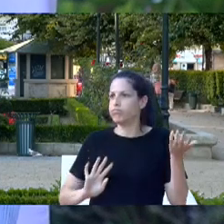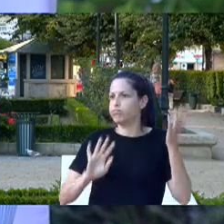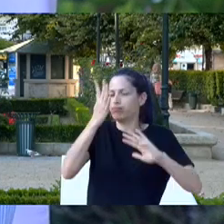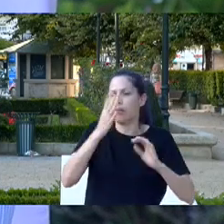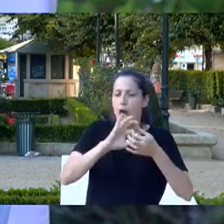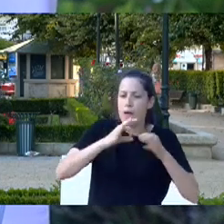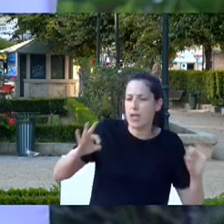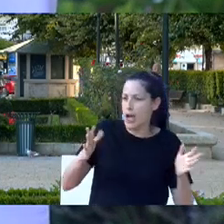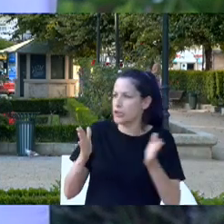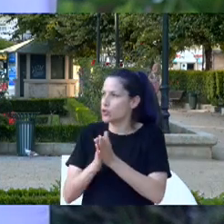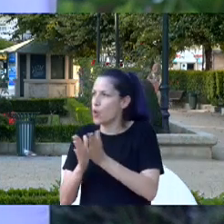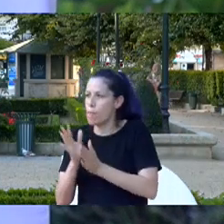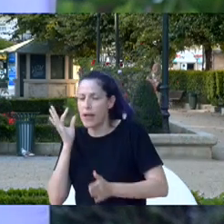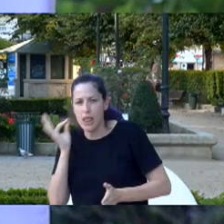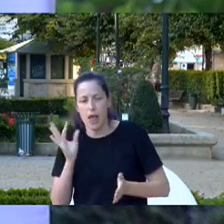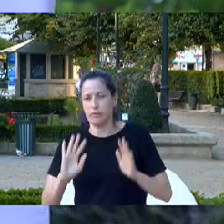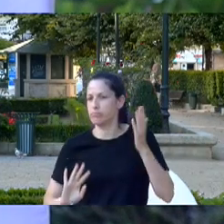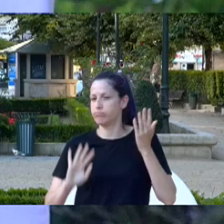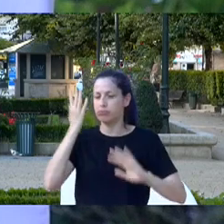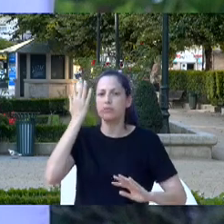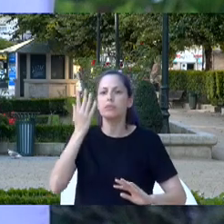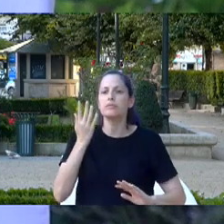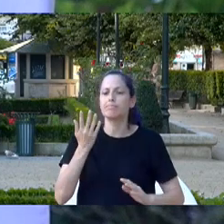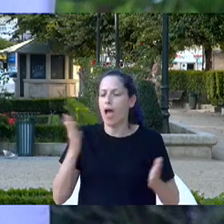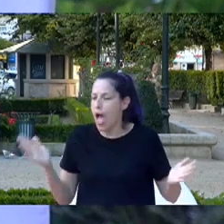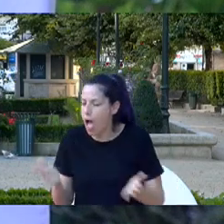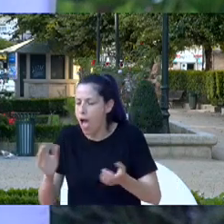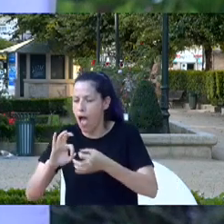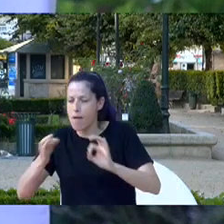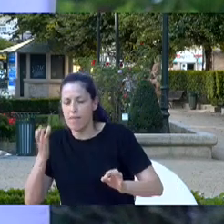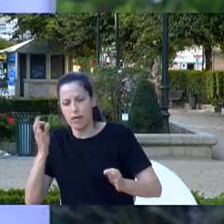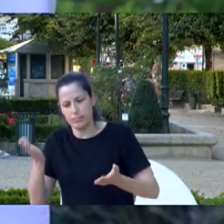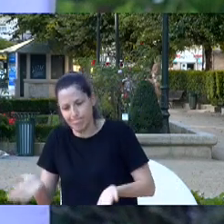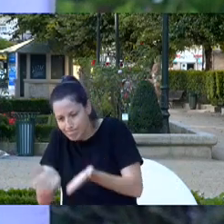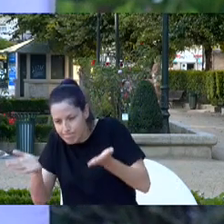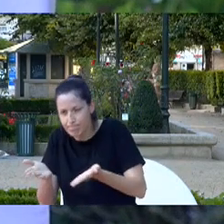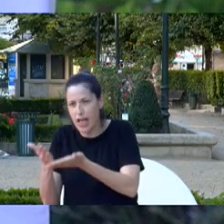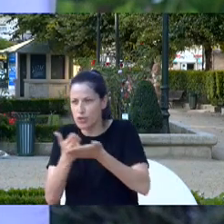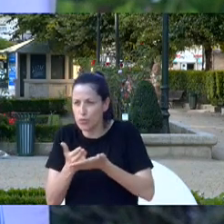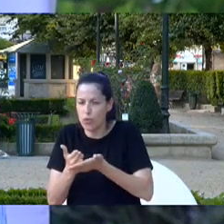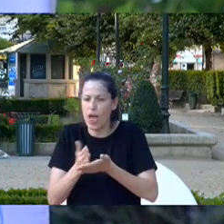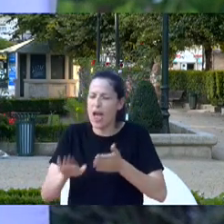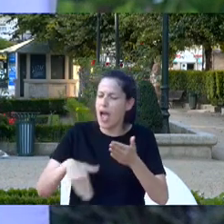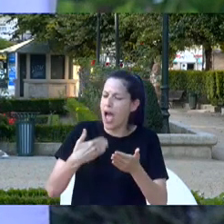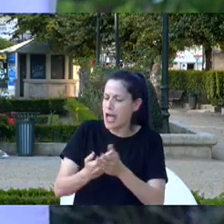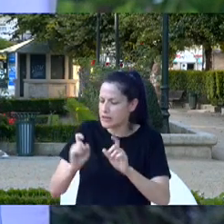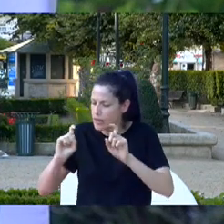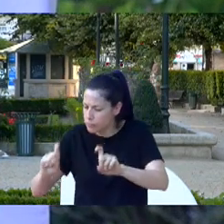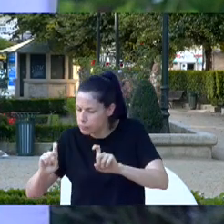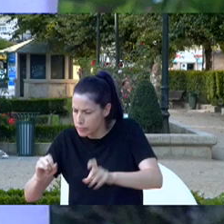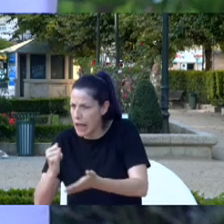compañeiras. Empeza a animar as amigas a que estuden tamén, e mesmo lles dá clases para